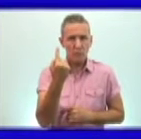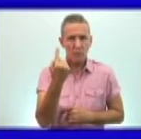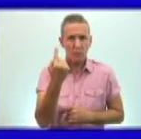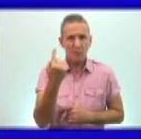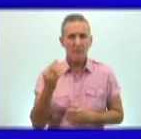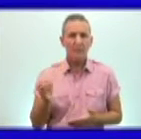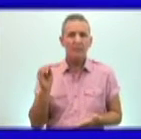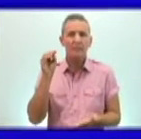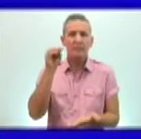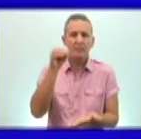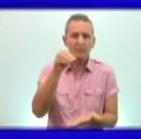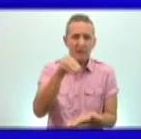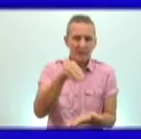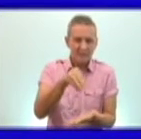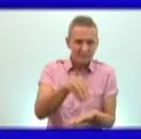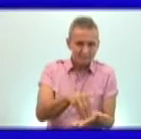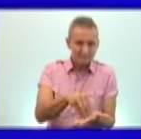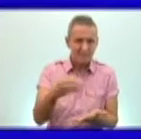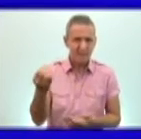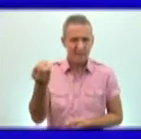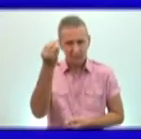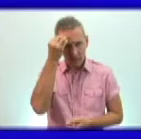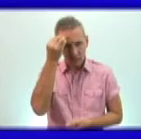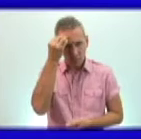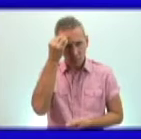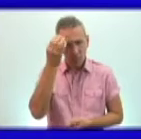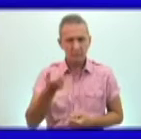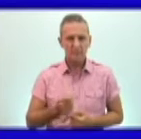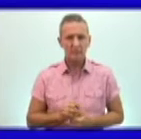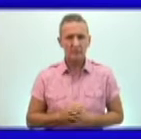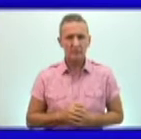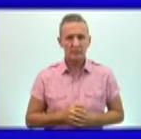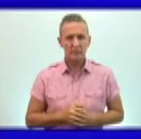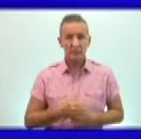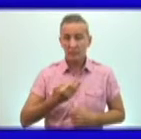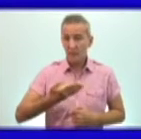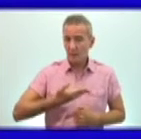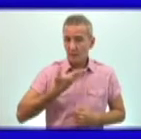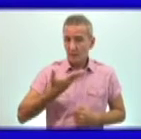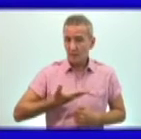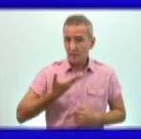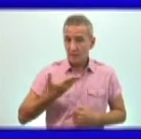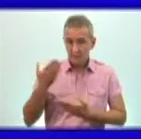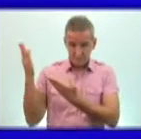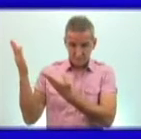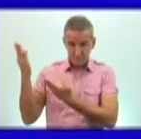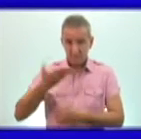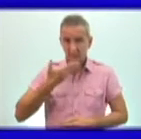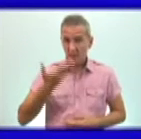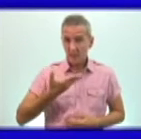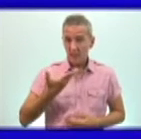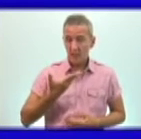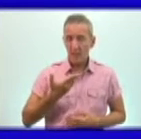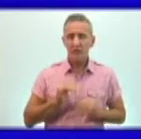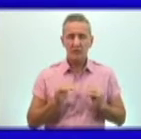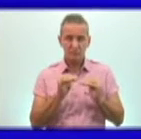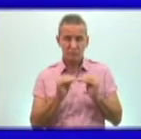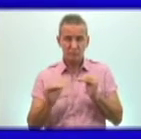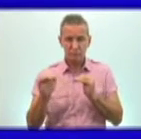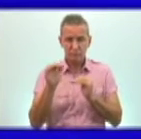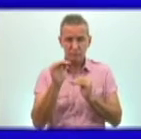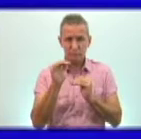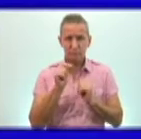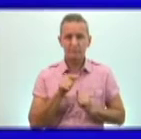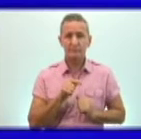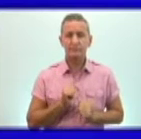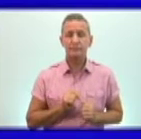al conocimiento. Es decir, John Locke, que es uno de los exponentes, máximos exponentes de esta corriente,